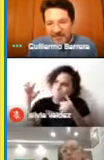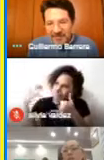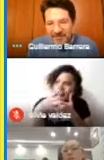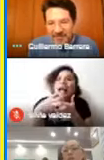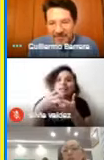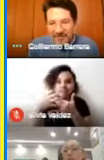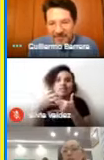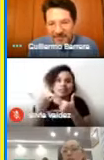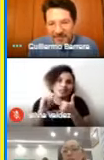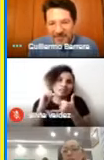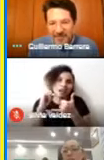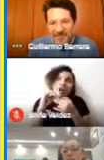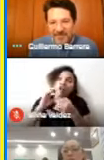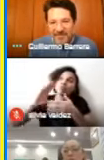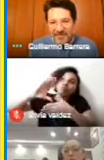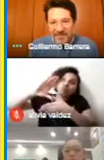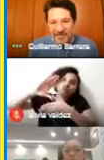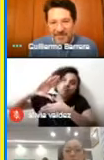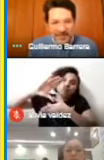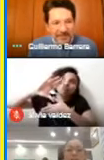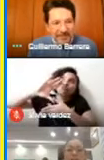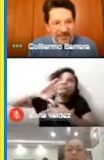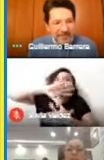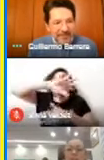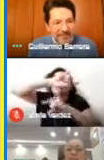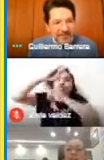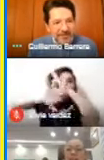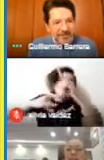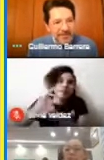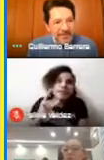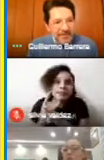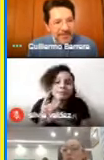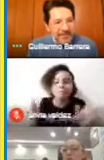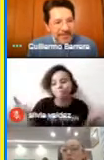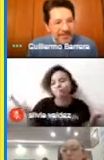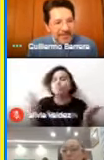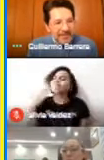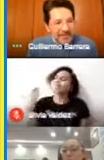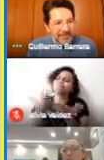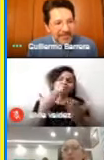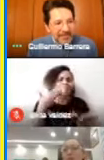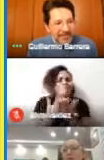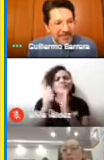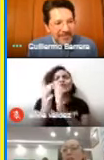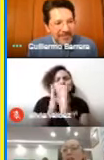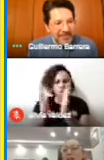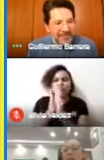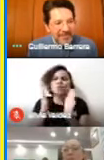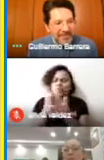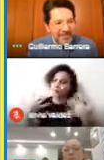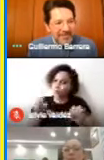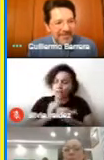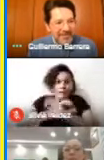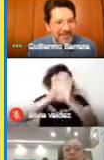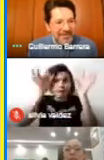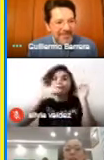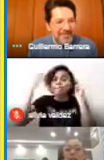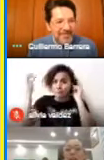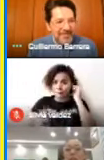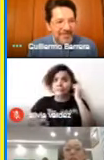ya el continente y el universo. Entonces, agradecemos mucho la información, fue muy clara